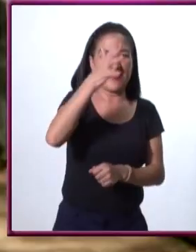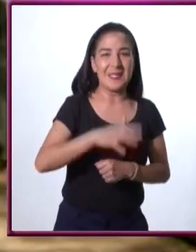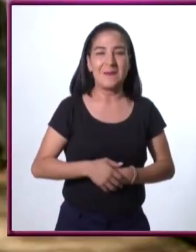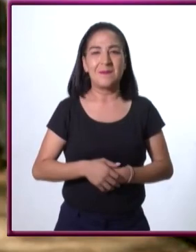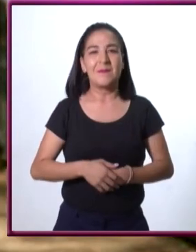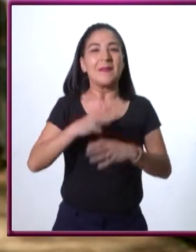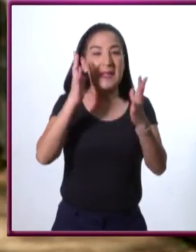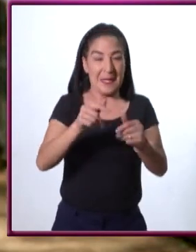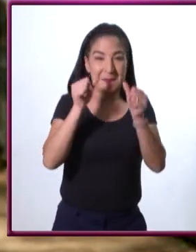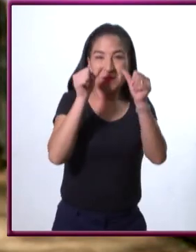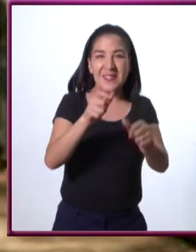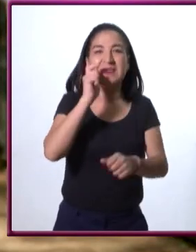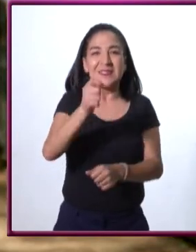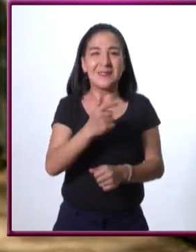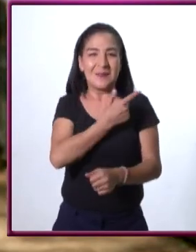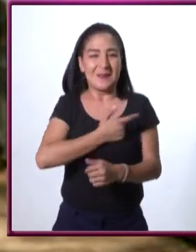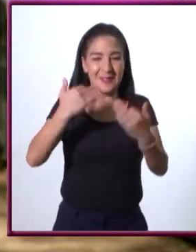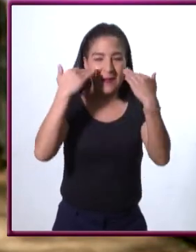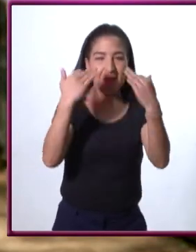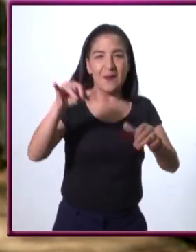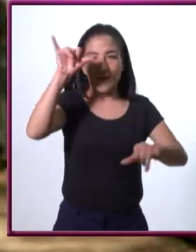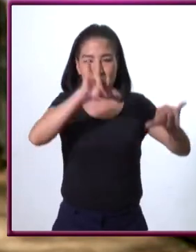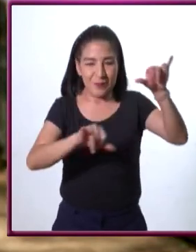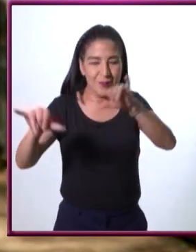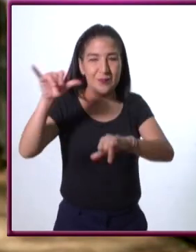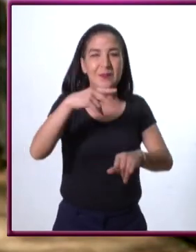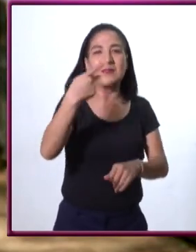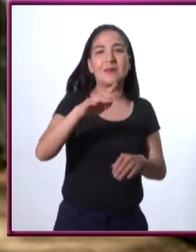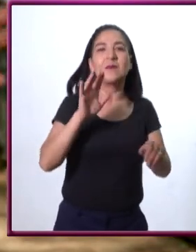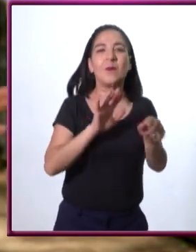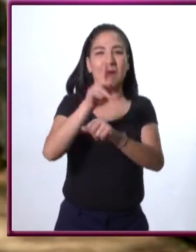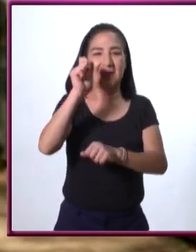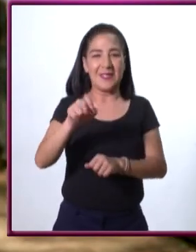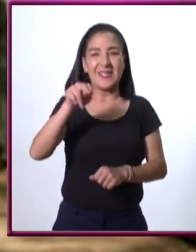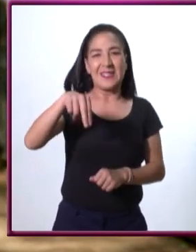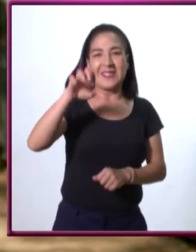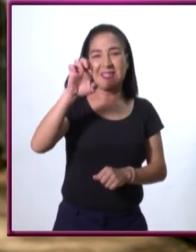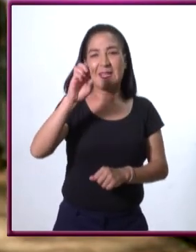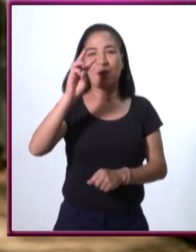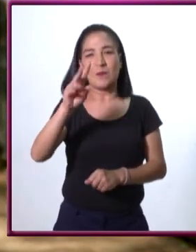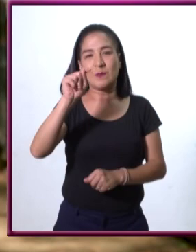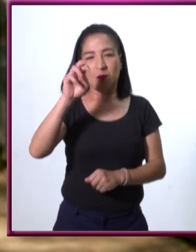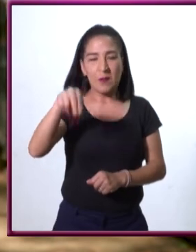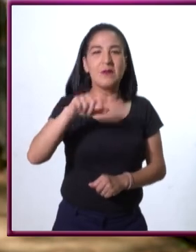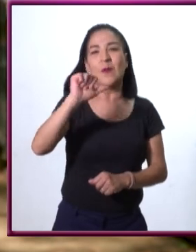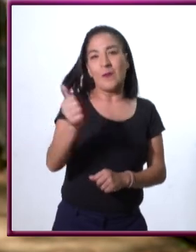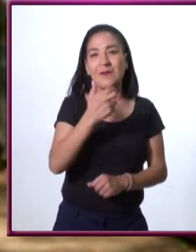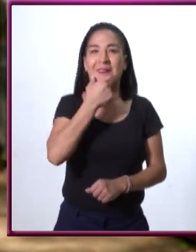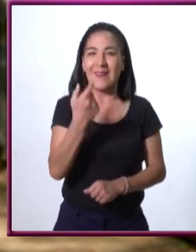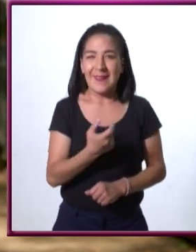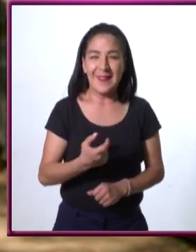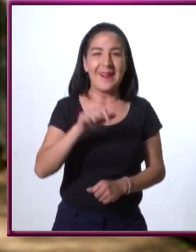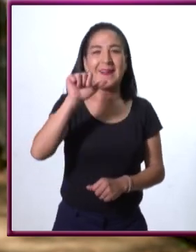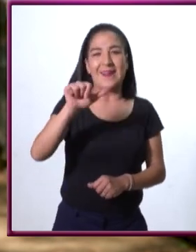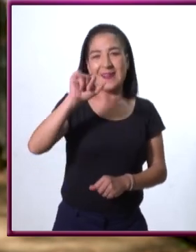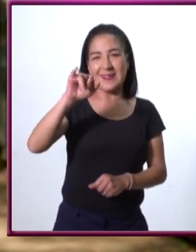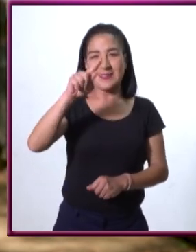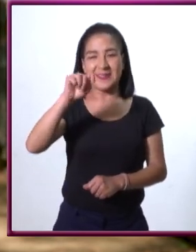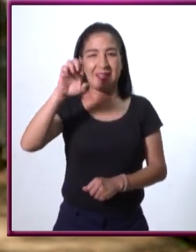quedarnos atorados? Bueno, lo primero es basar nuestra disciplina, nuestra corrección, nuestra conducta de